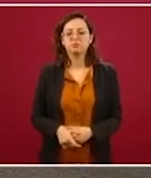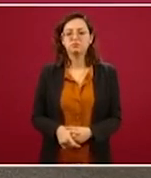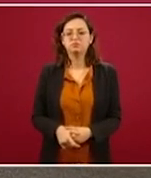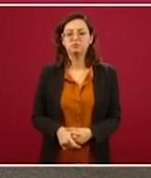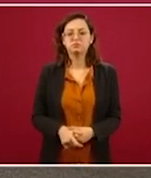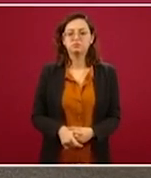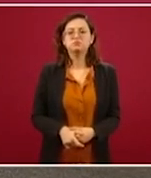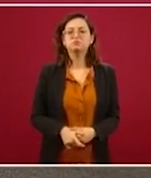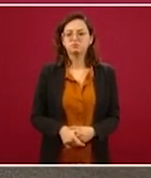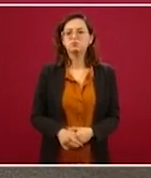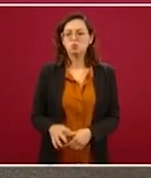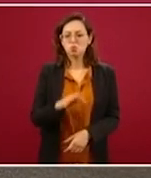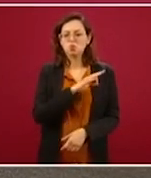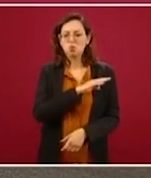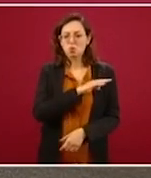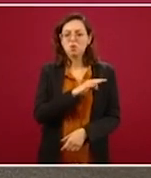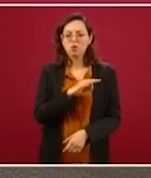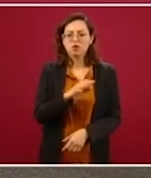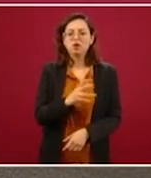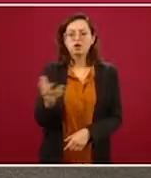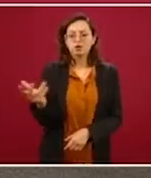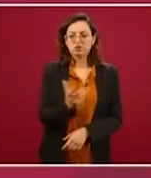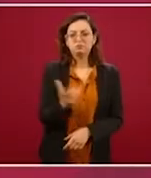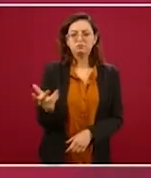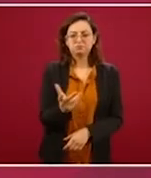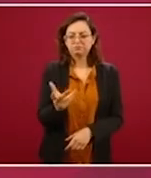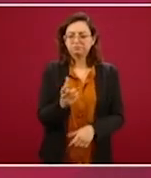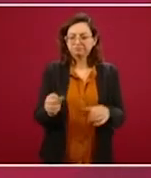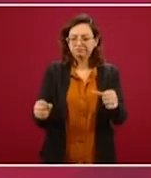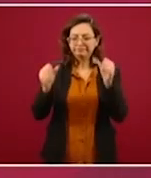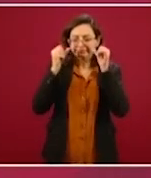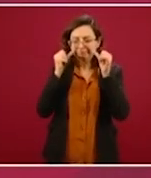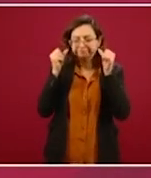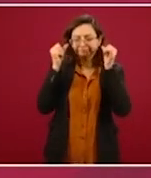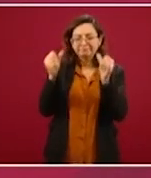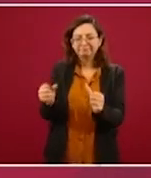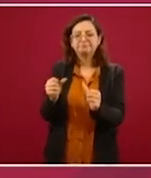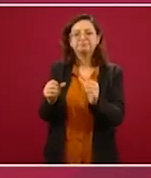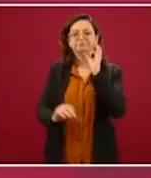la capacidad para hacerle frente a